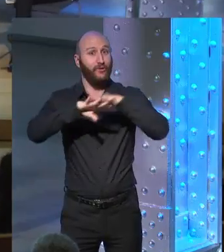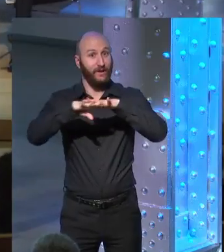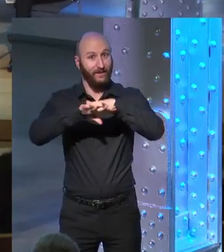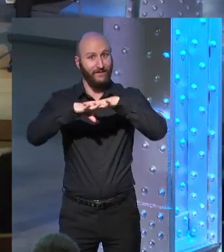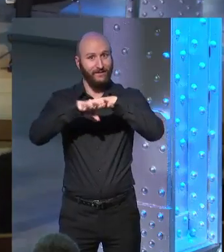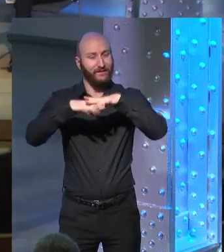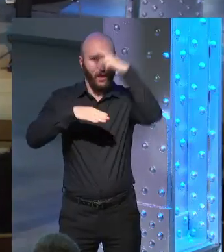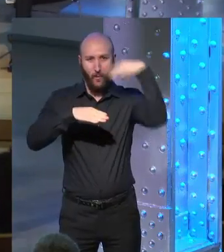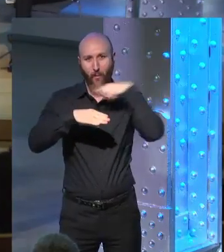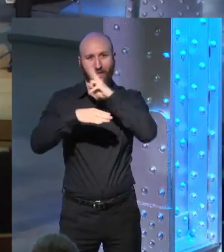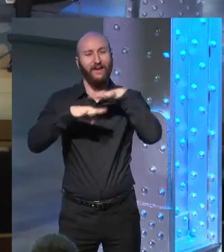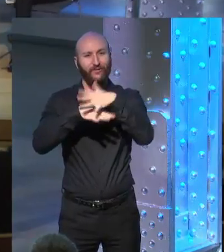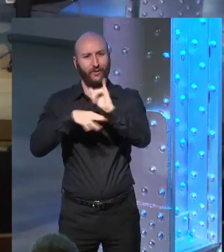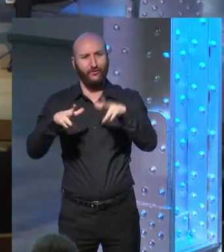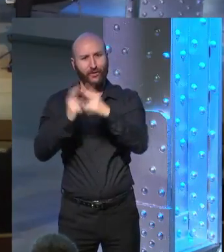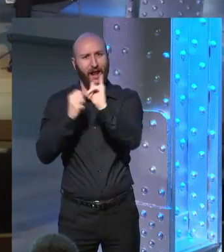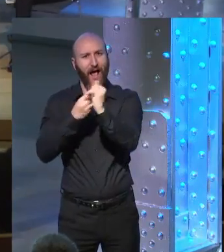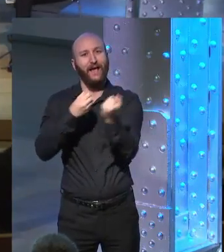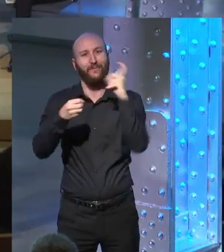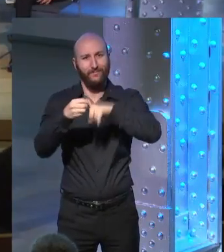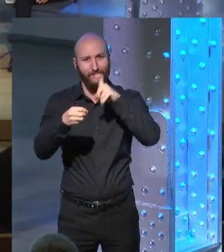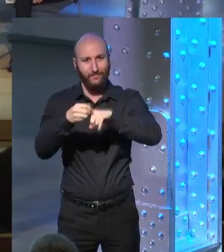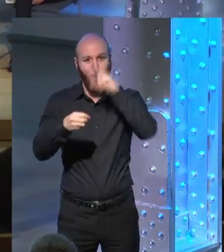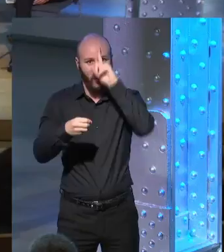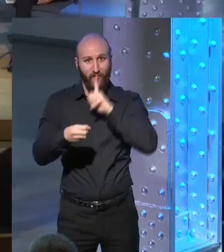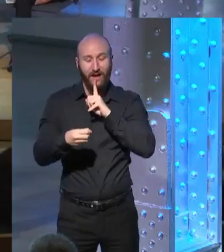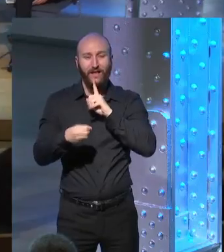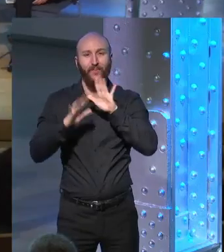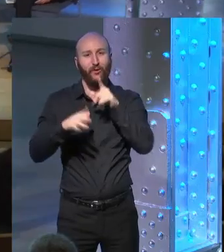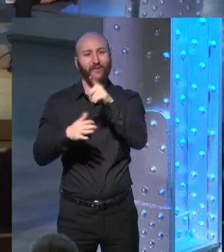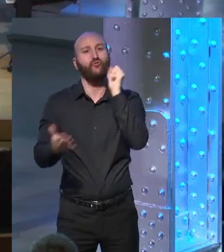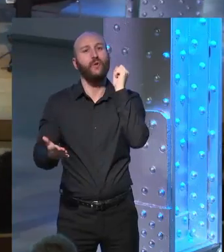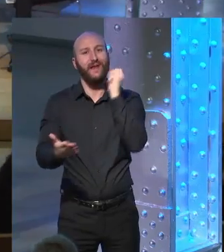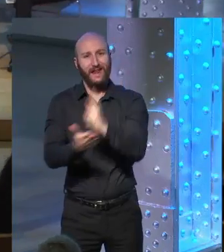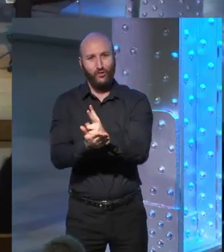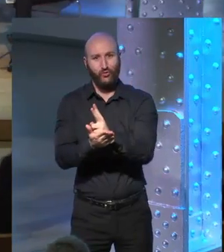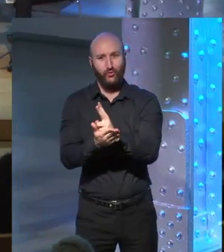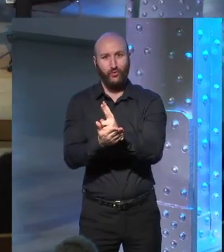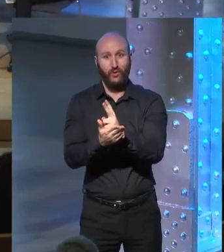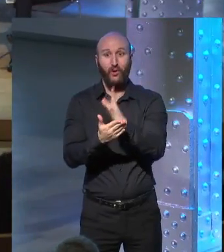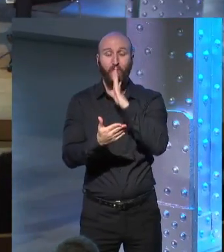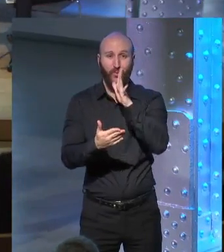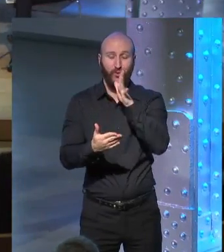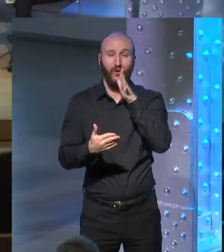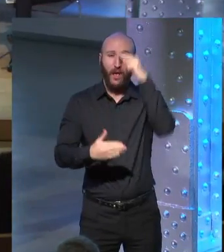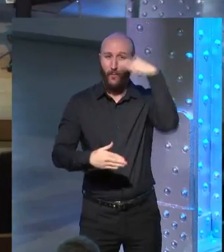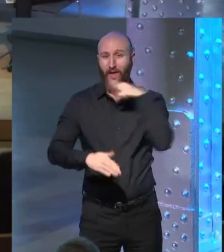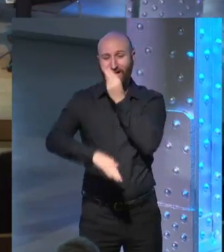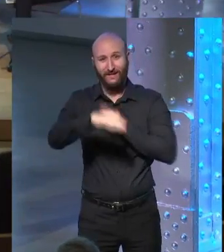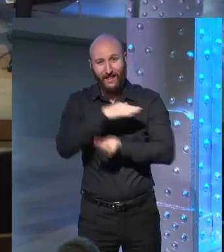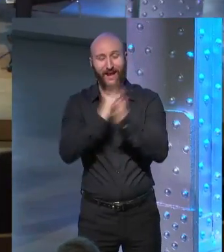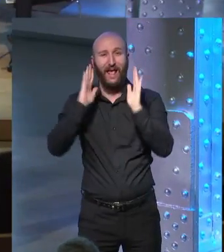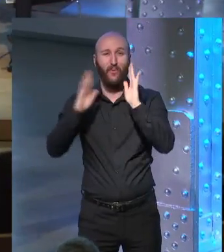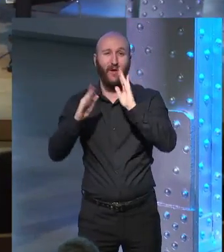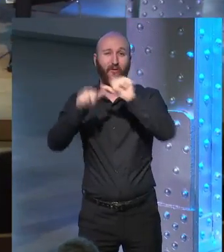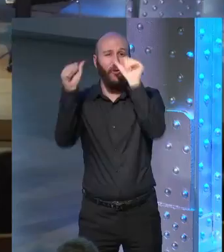padres están en redes. Claro, este es uno de los retos que tenemos los padres que hemos nacido en lo analógico, los maestros que hemos